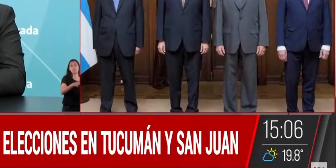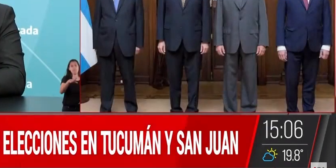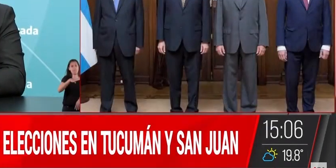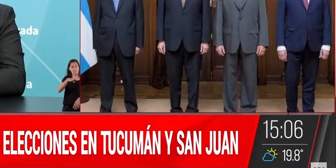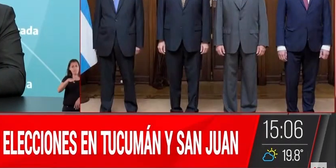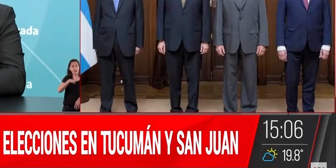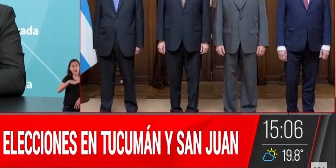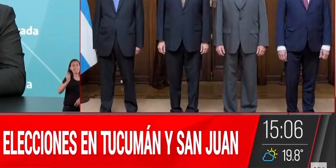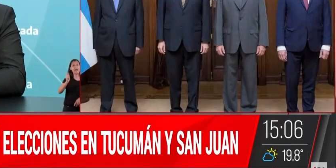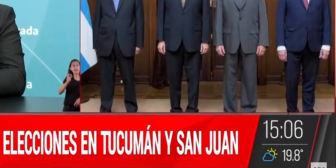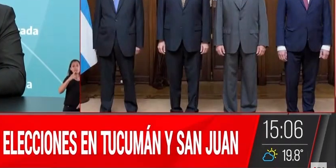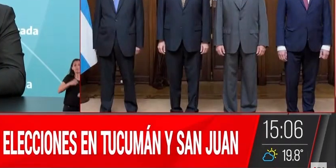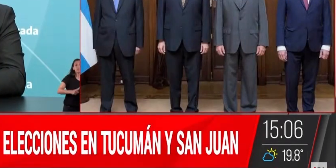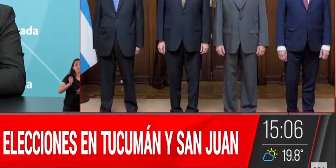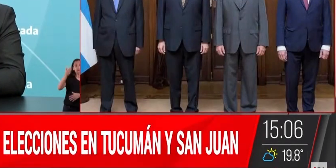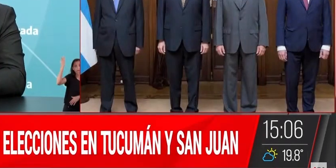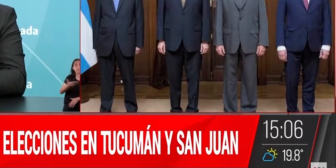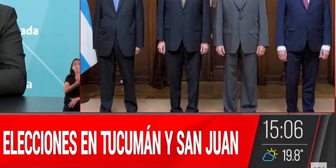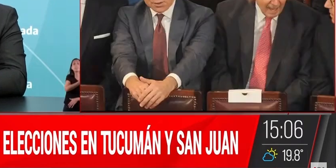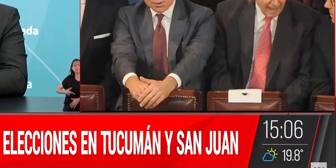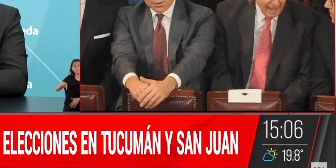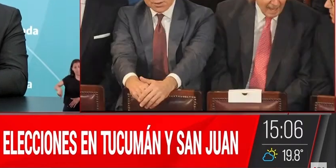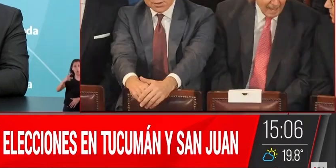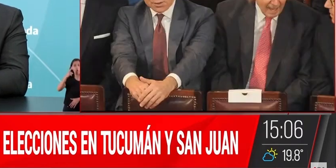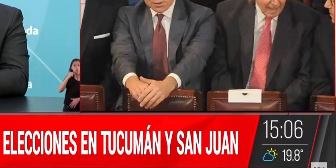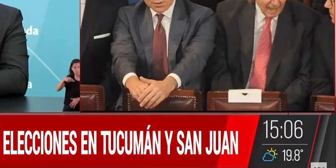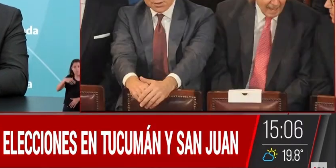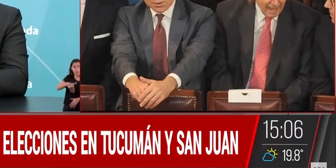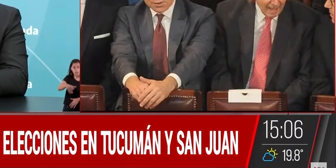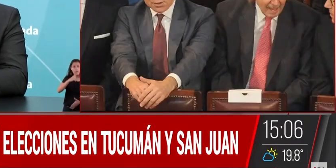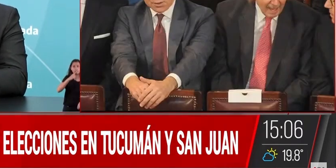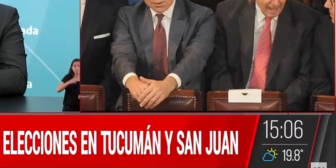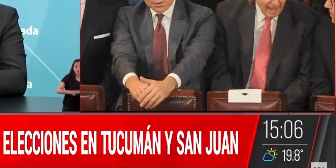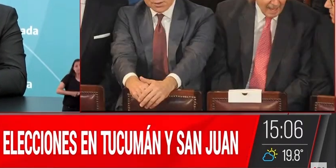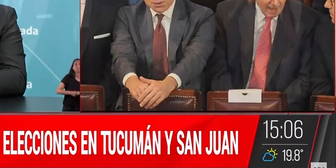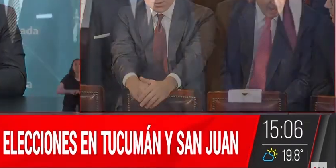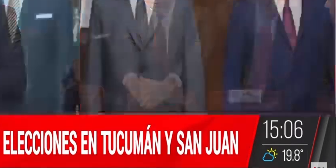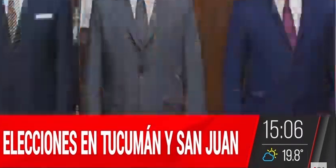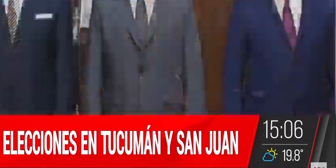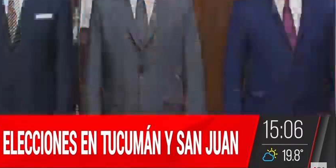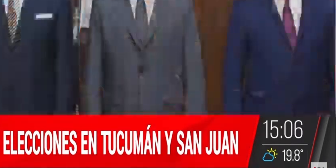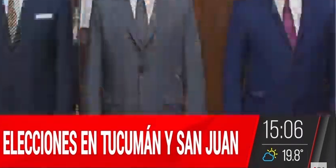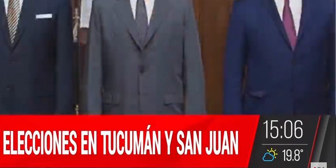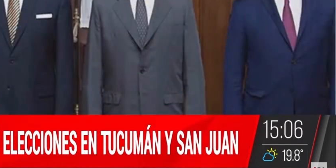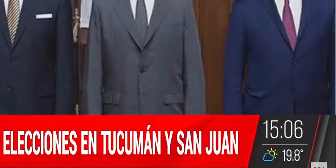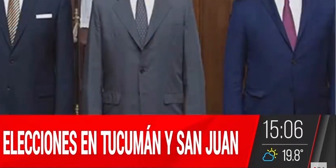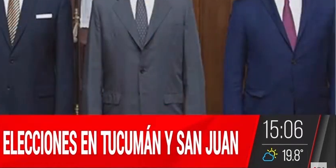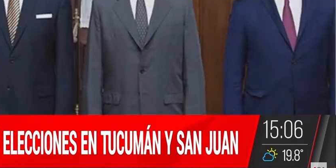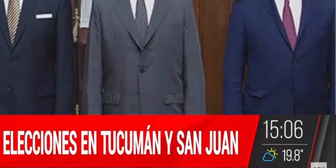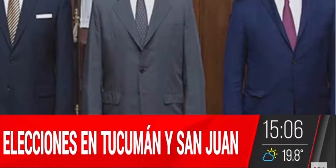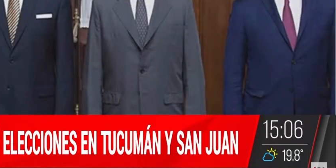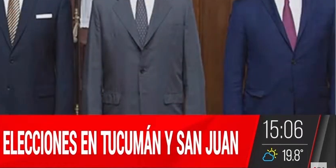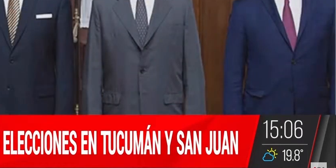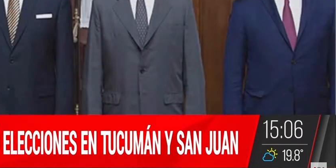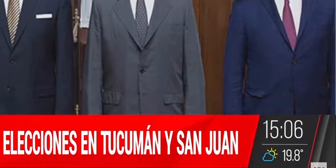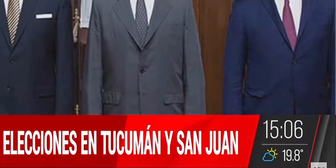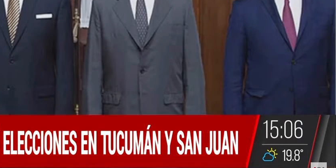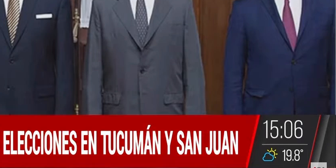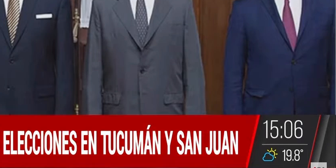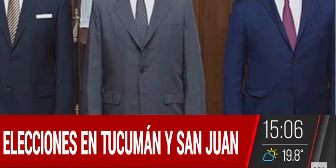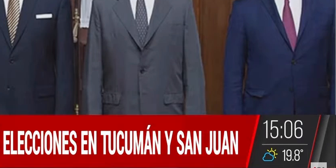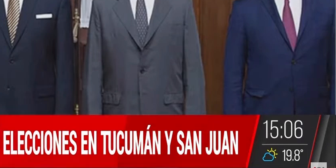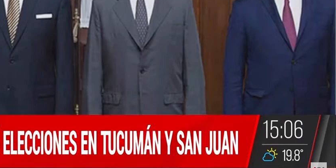poco tiempo, hoy estamos a martes, las elecciones son el domingo, estamos en medio de un año en el que el calendario electoral